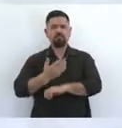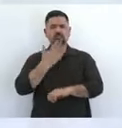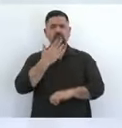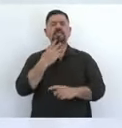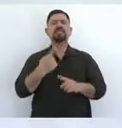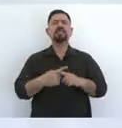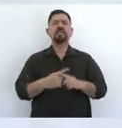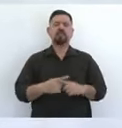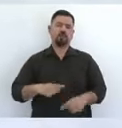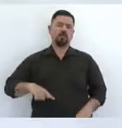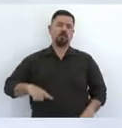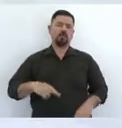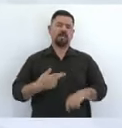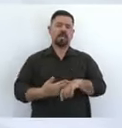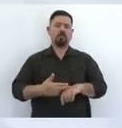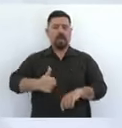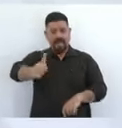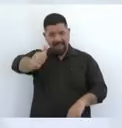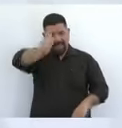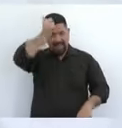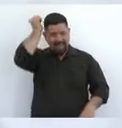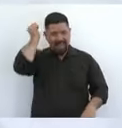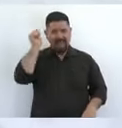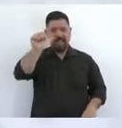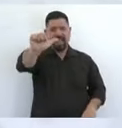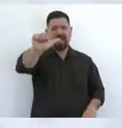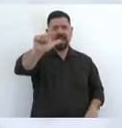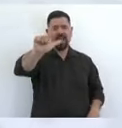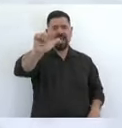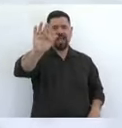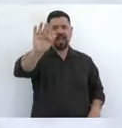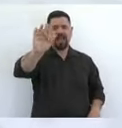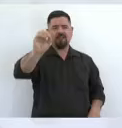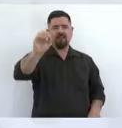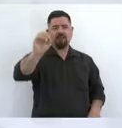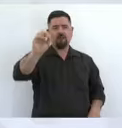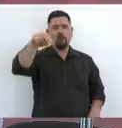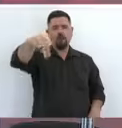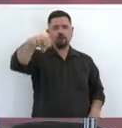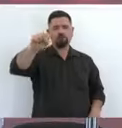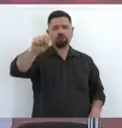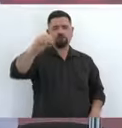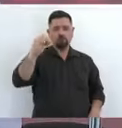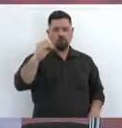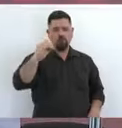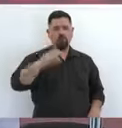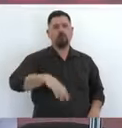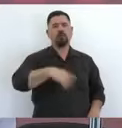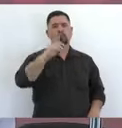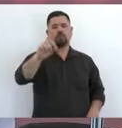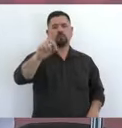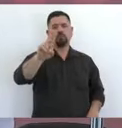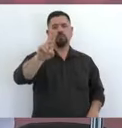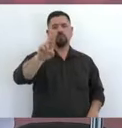Alfonso Durazo. Él es el coordinador de todos estos programas.